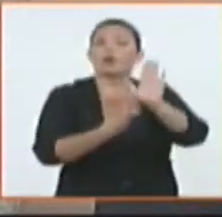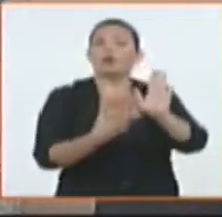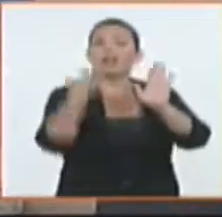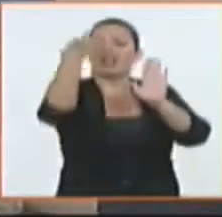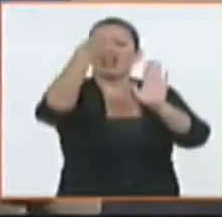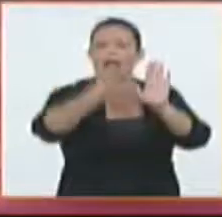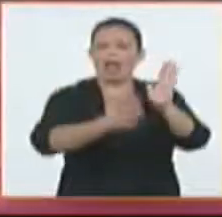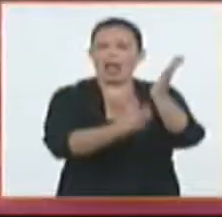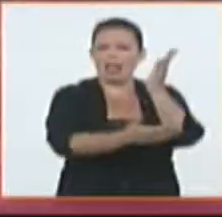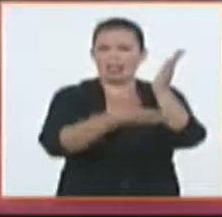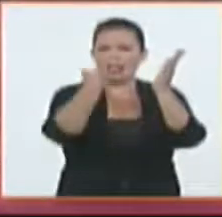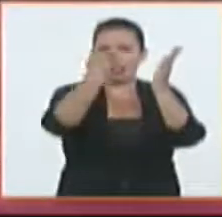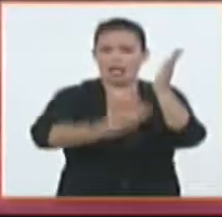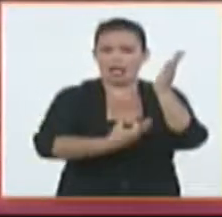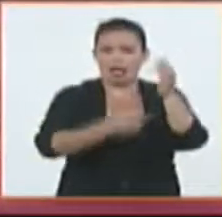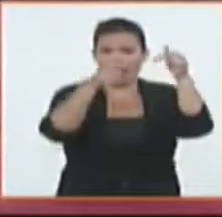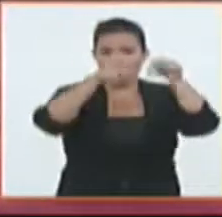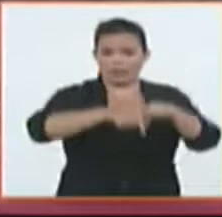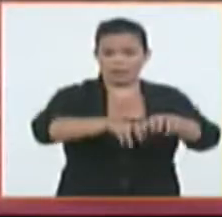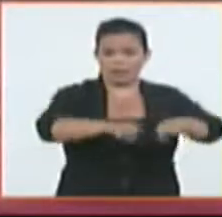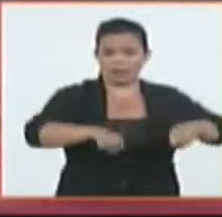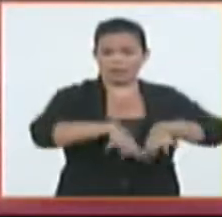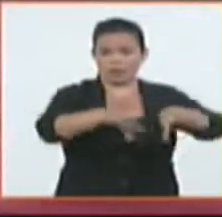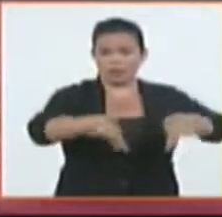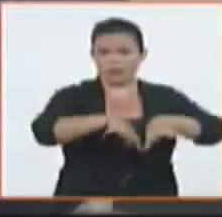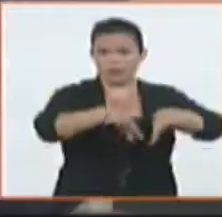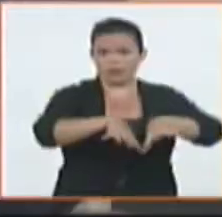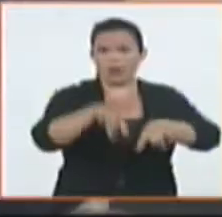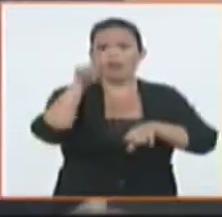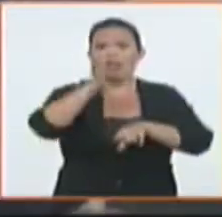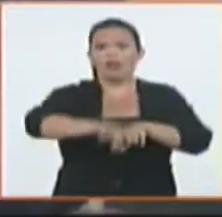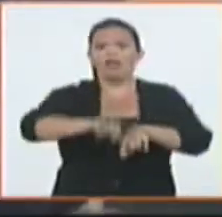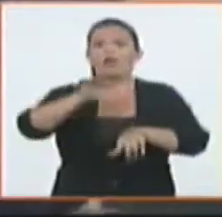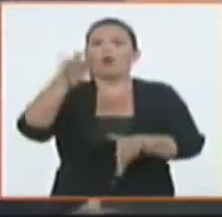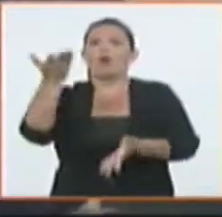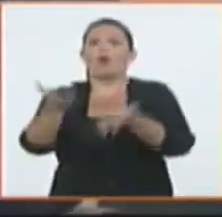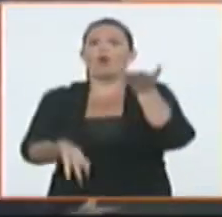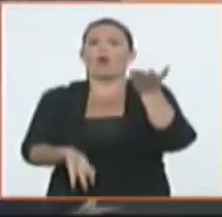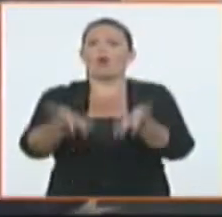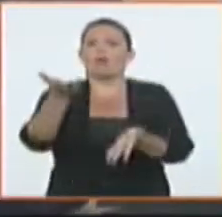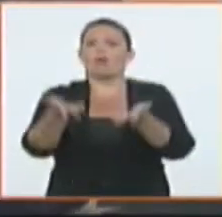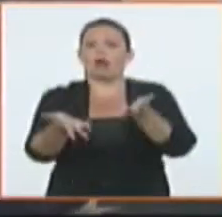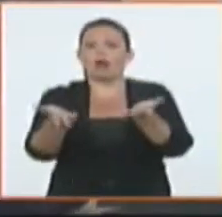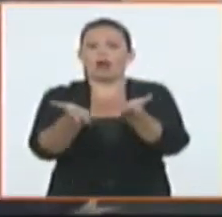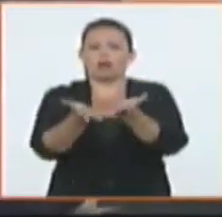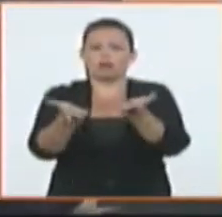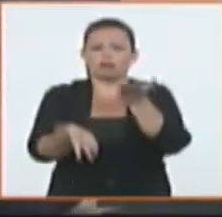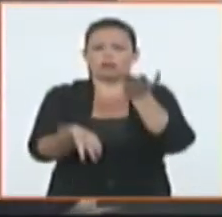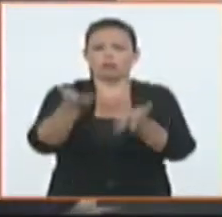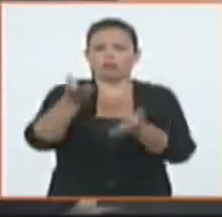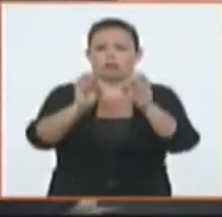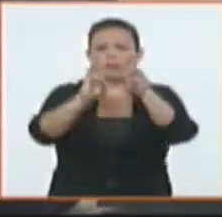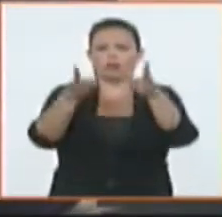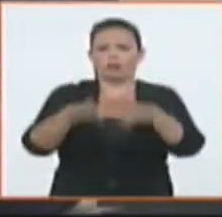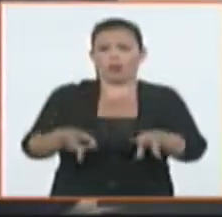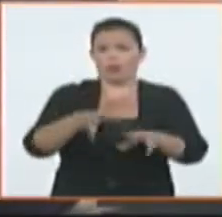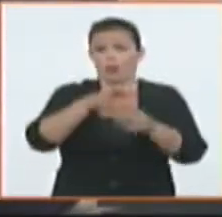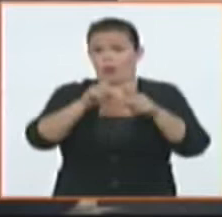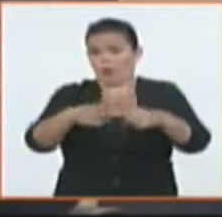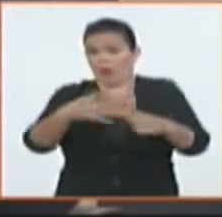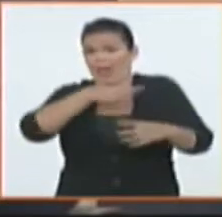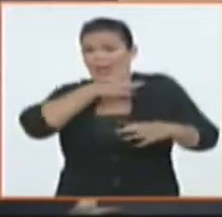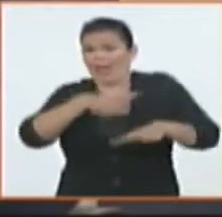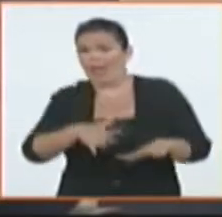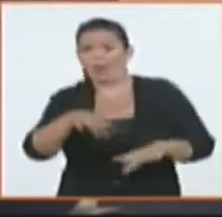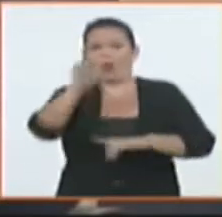vamos a compararlo con el mundo. ¿Por qué cuando Europa empezó con la pandemia no le pusieron un ojo a Europa y cuando este país pequeño,